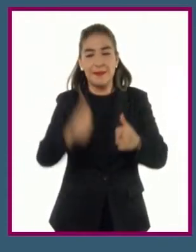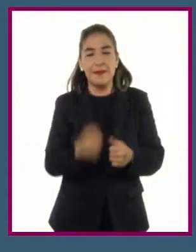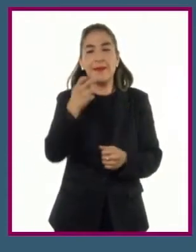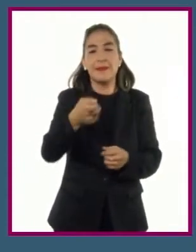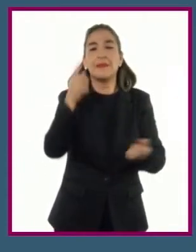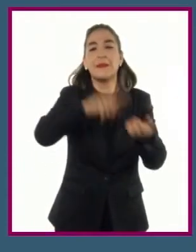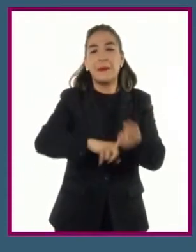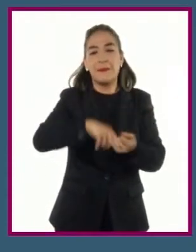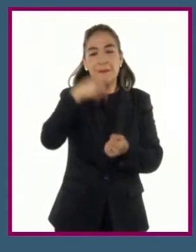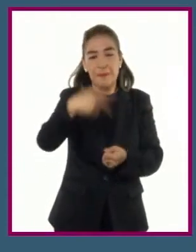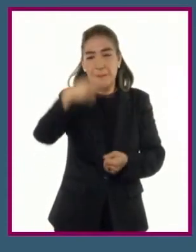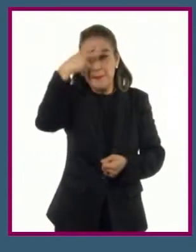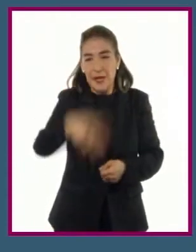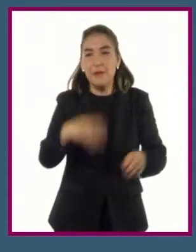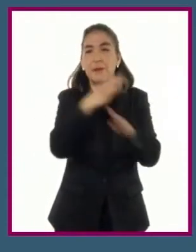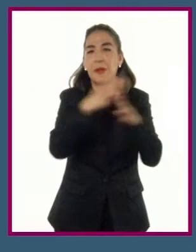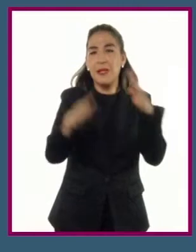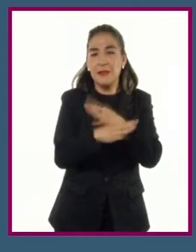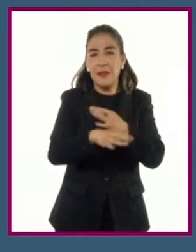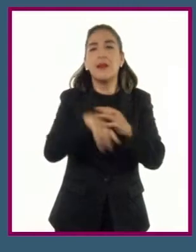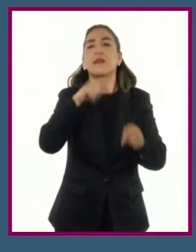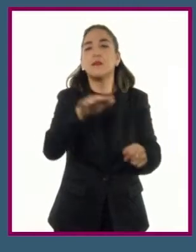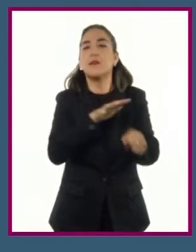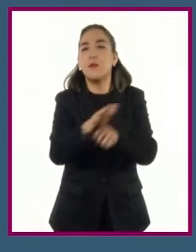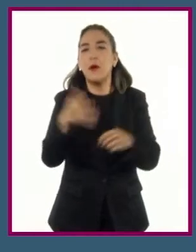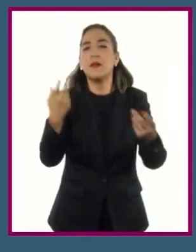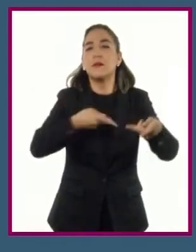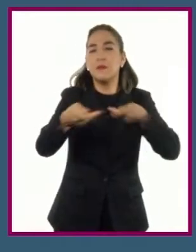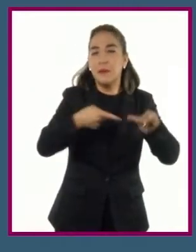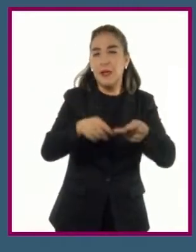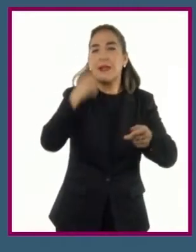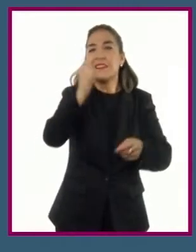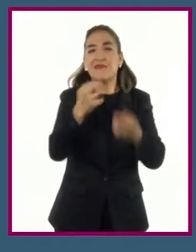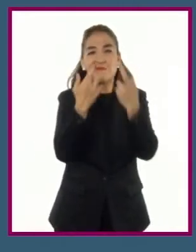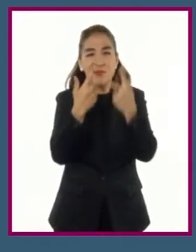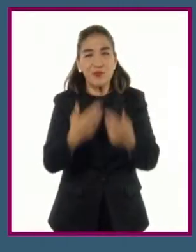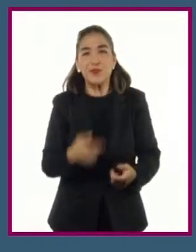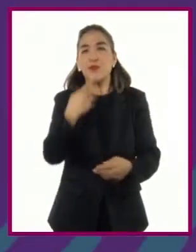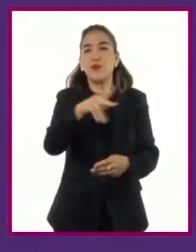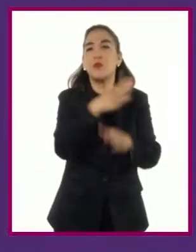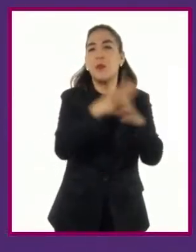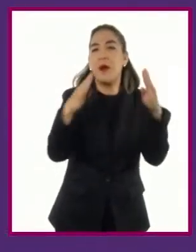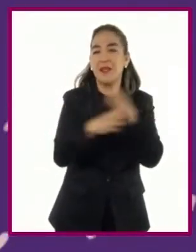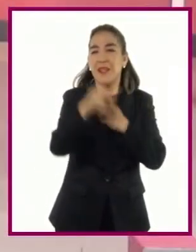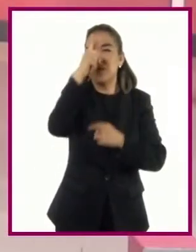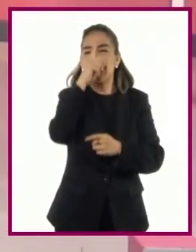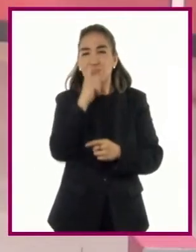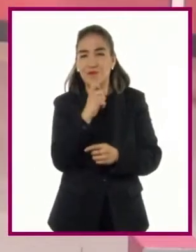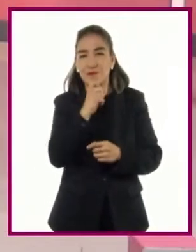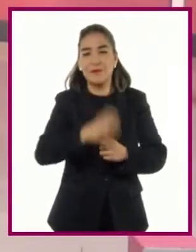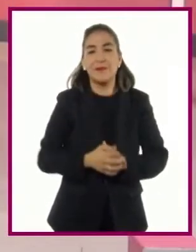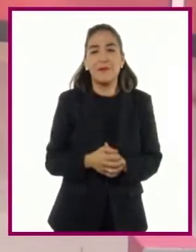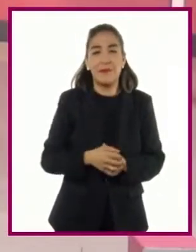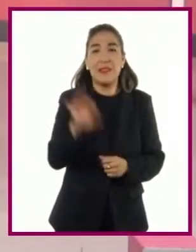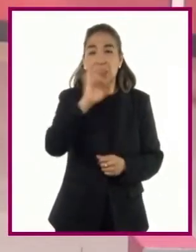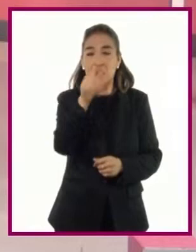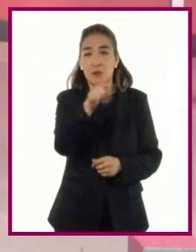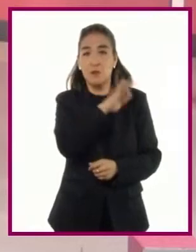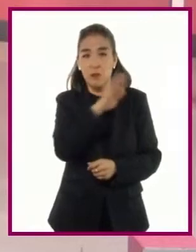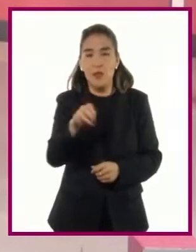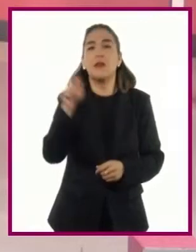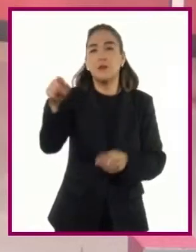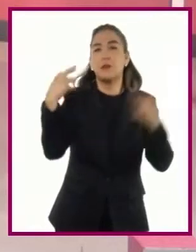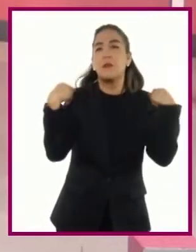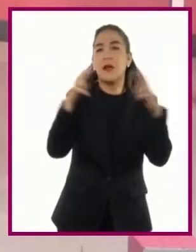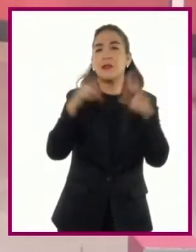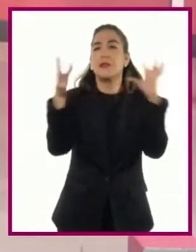con materiales reciclados, ¿cómo será el proceso de descomposición de los materiales? Si es posible, comenten con